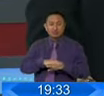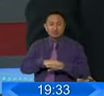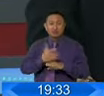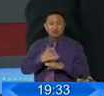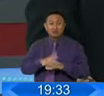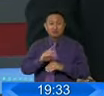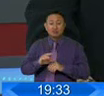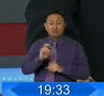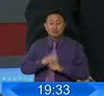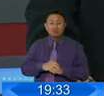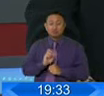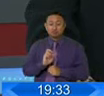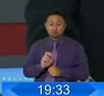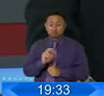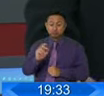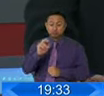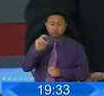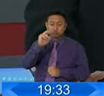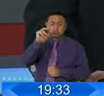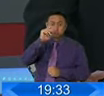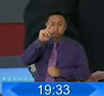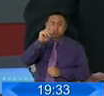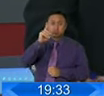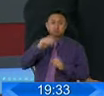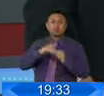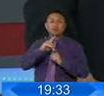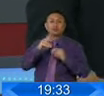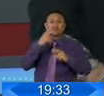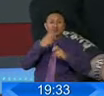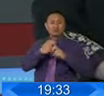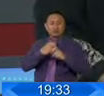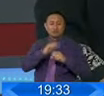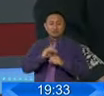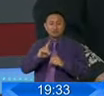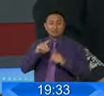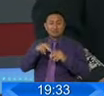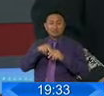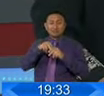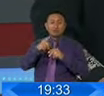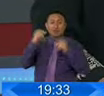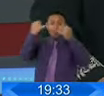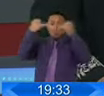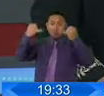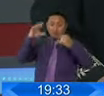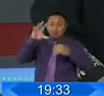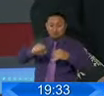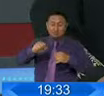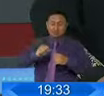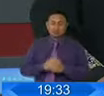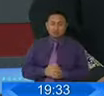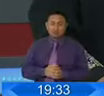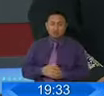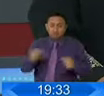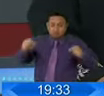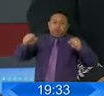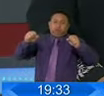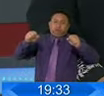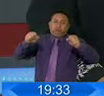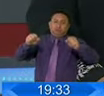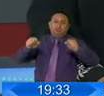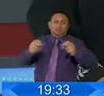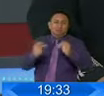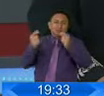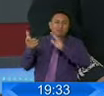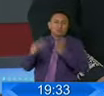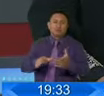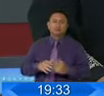cuando subían hasta una terraza en una estructura metálica que tropezó con un cable de alta tensión, lo que provocó su muerte de